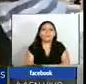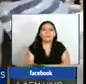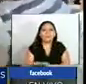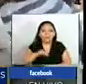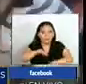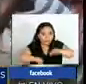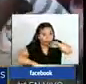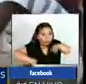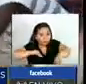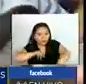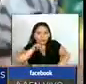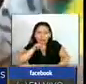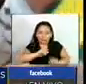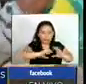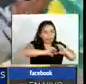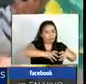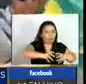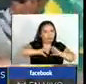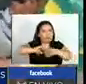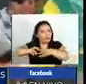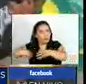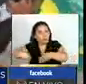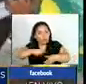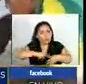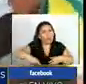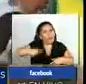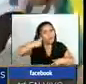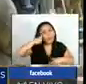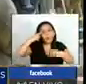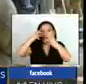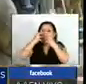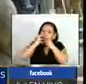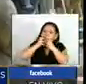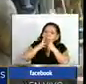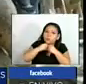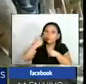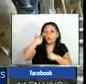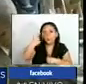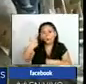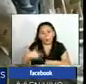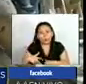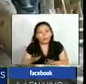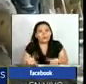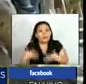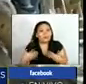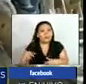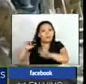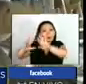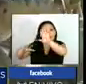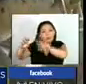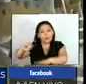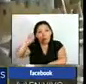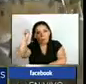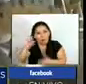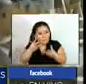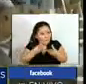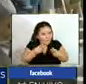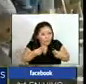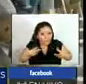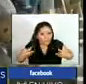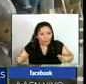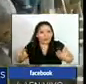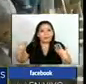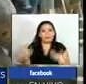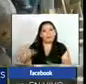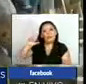tortugas Hawksville son clasificadas como críticamente en peligro de extinción, pues han perdido el 80% de su población durante las últimas